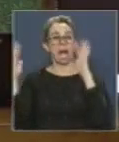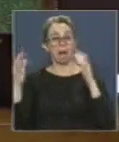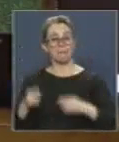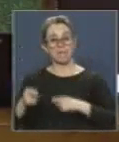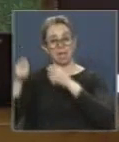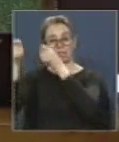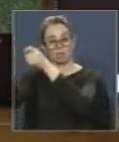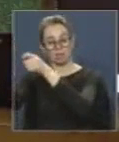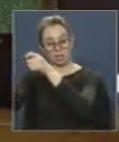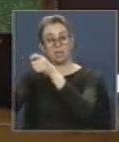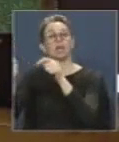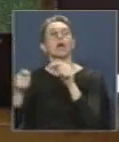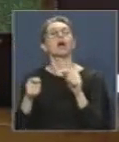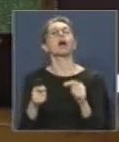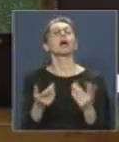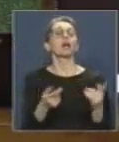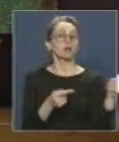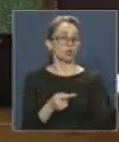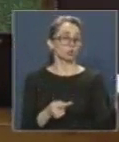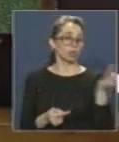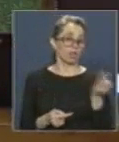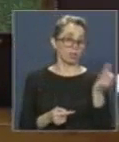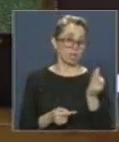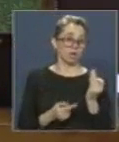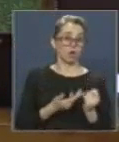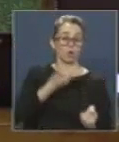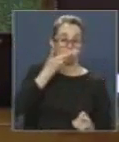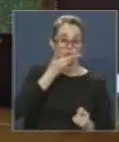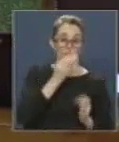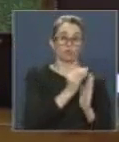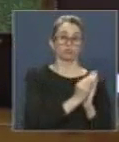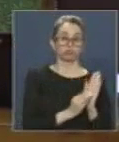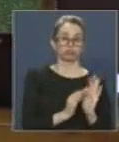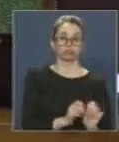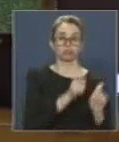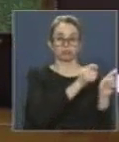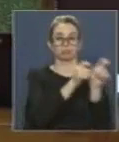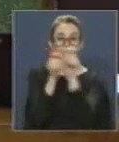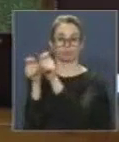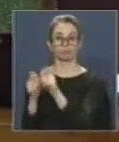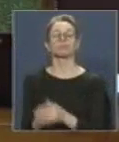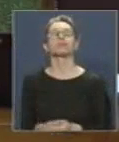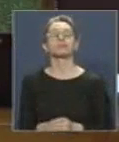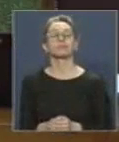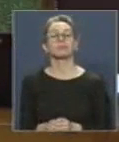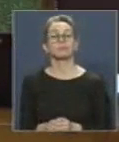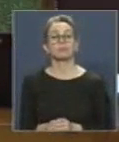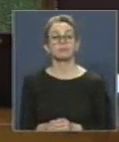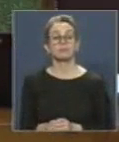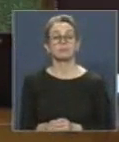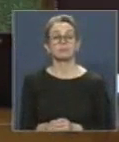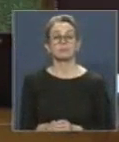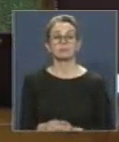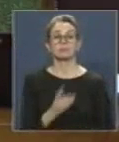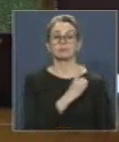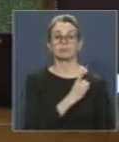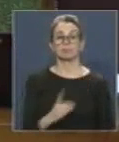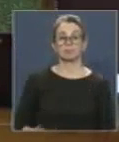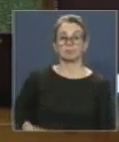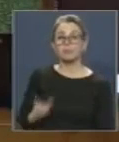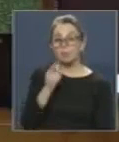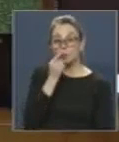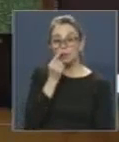para los fines que usted ha señalado en su discurso a continuación le voy a ofrecer la palabra al diputado don gastón